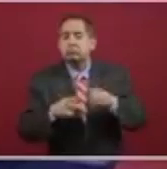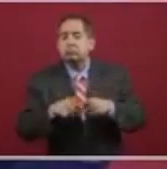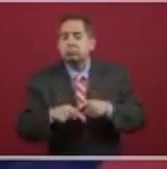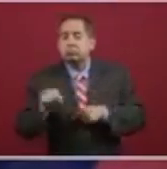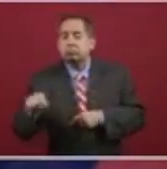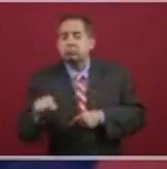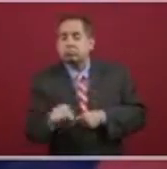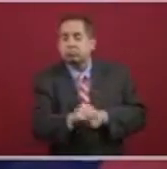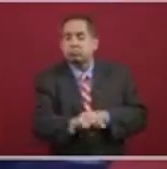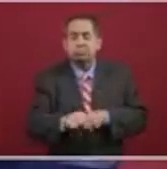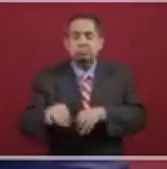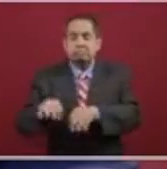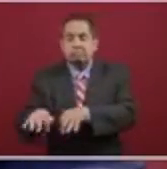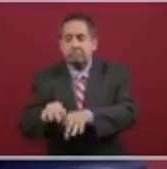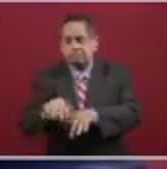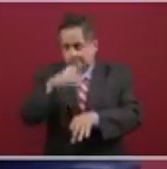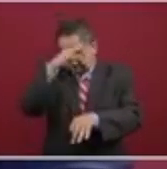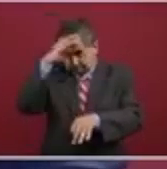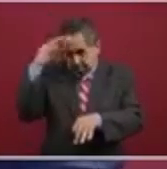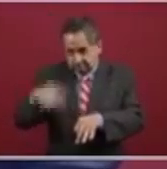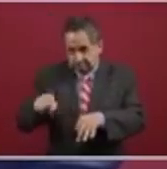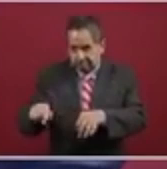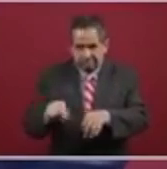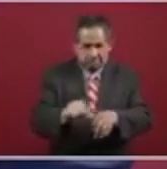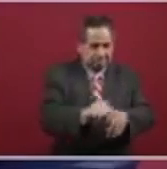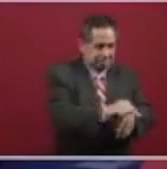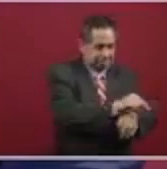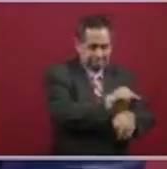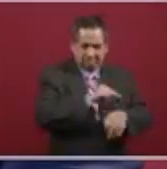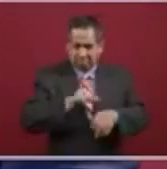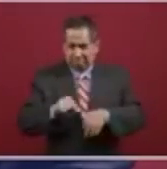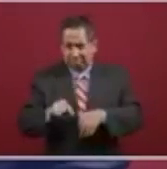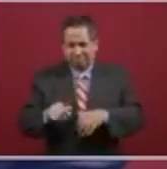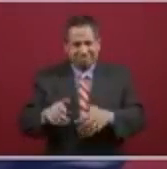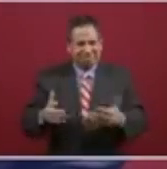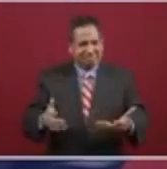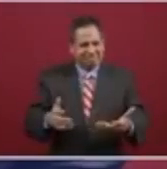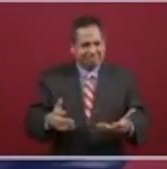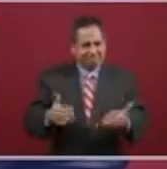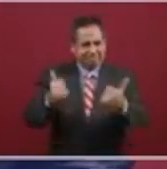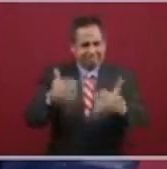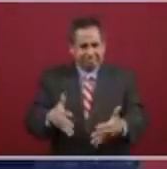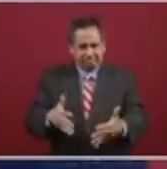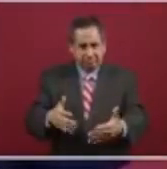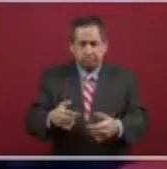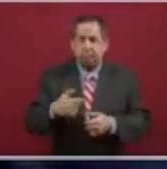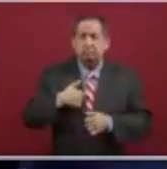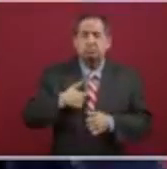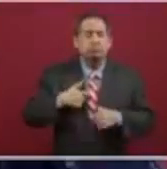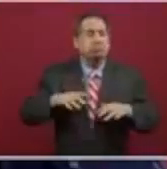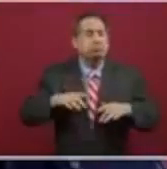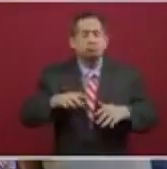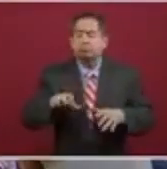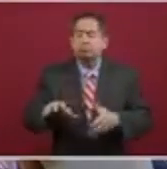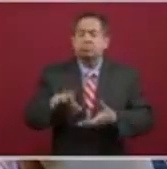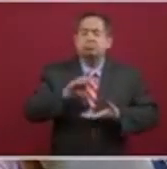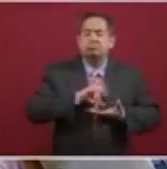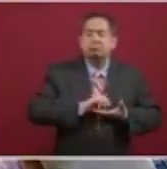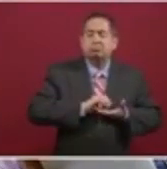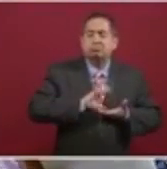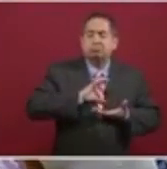hacía de el proletario y que así se acumulaba el capital.